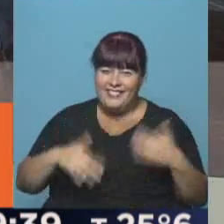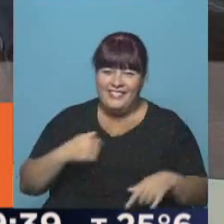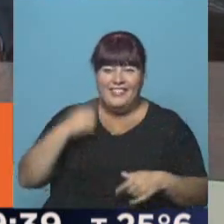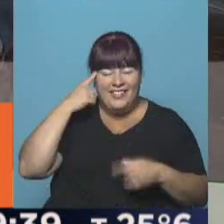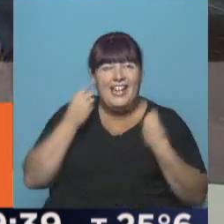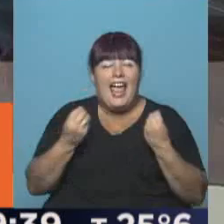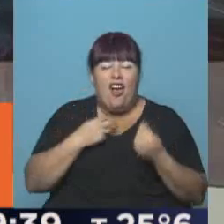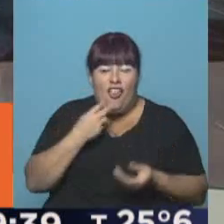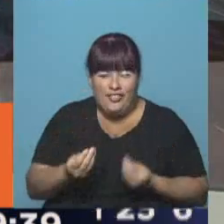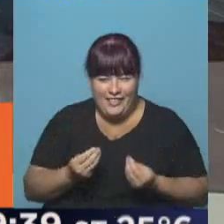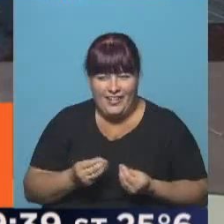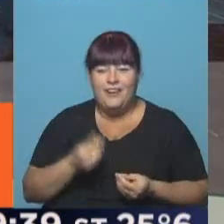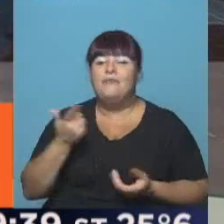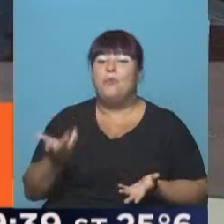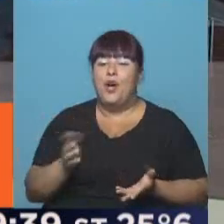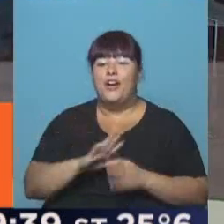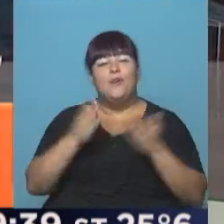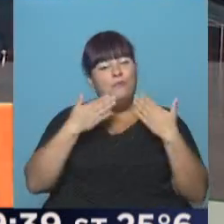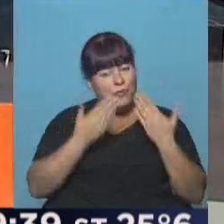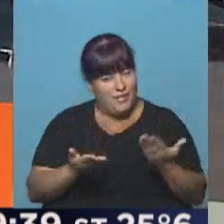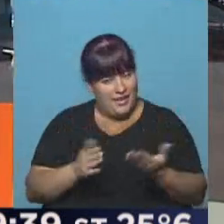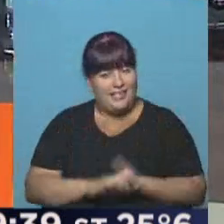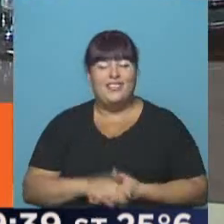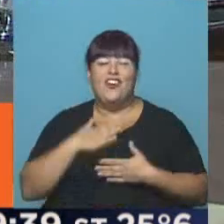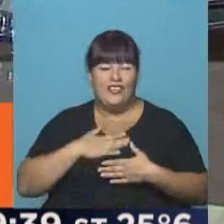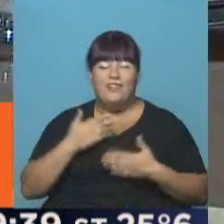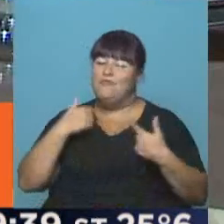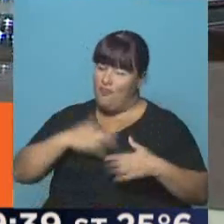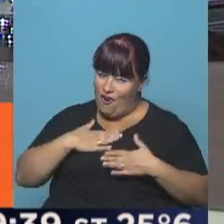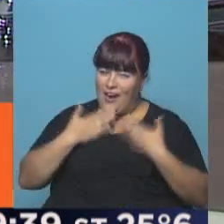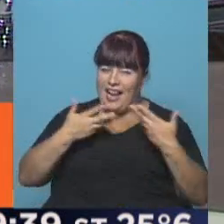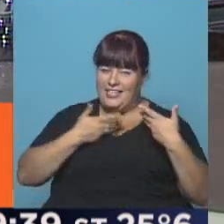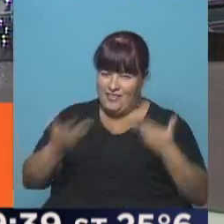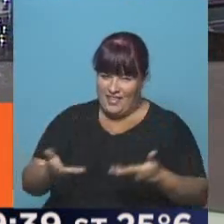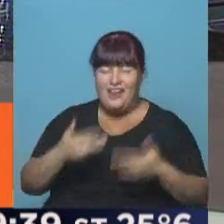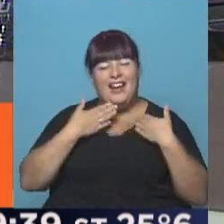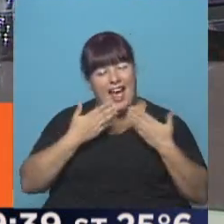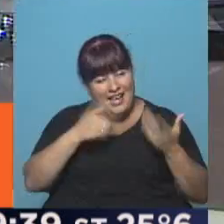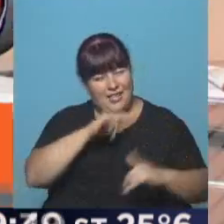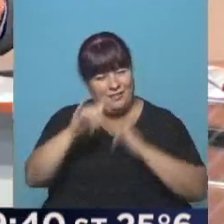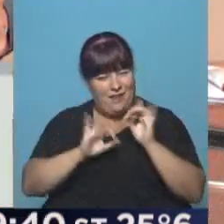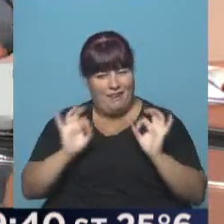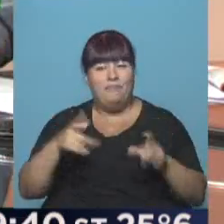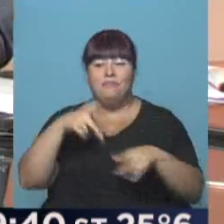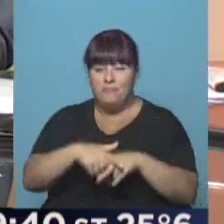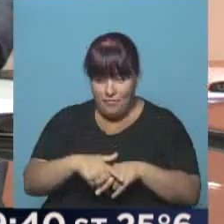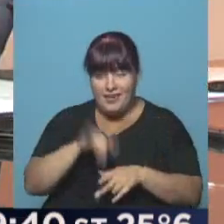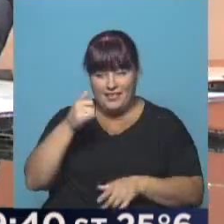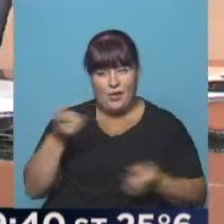estamos haciendo con los chicos Pablo por bueno Daniel Gracias un placente Fue un placer Gracias por el tiempo Muchas gracias por todo bueno pausa Sí